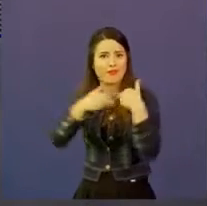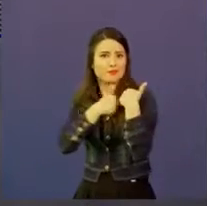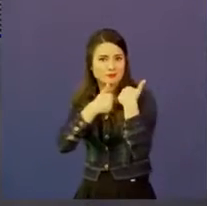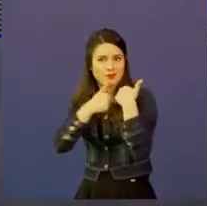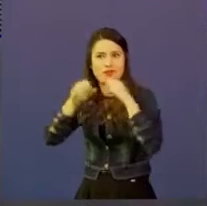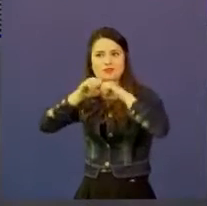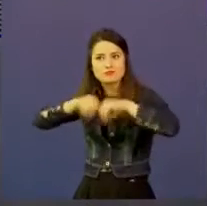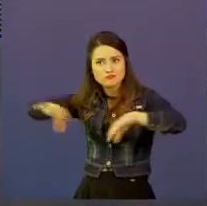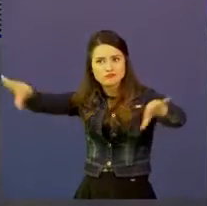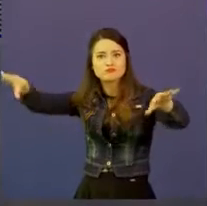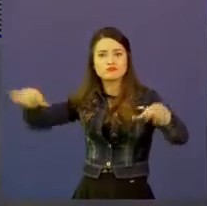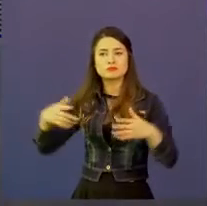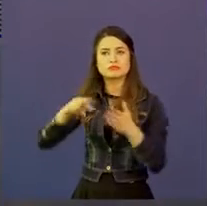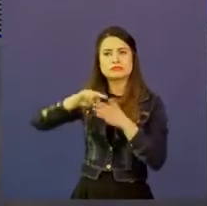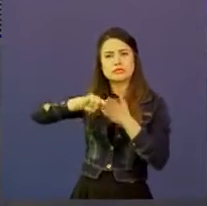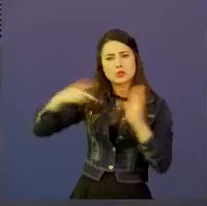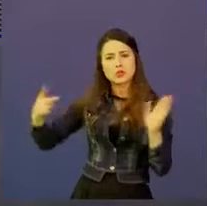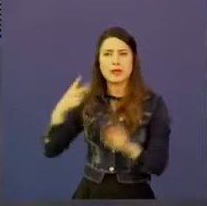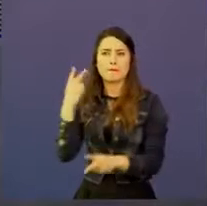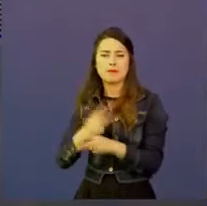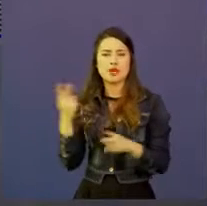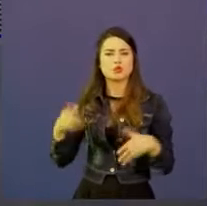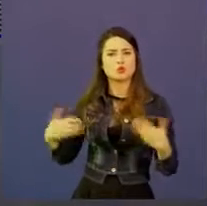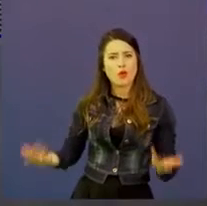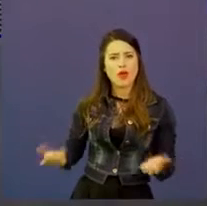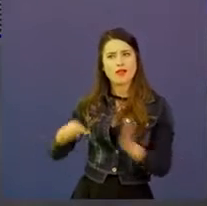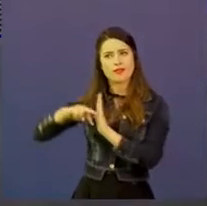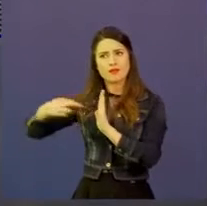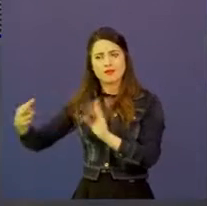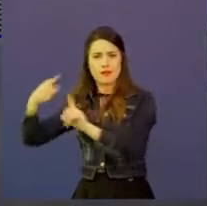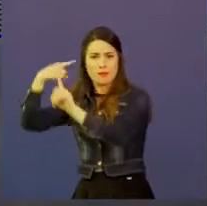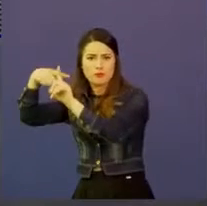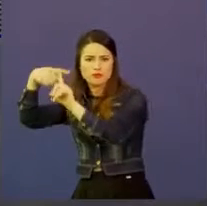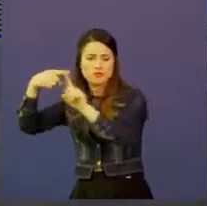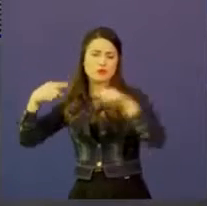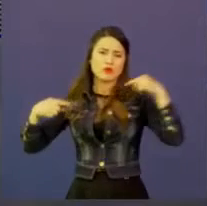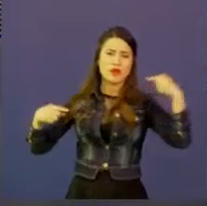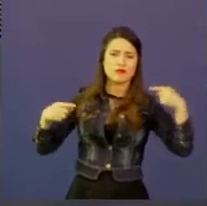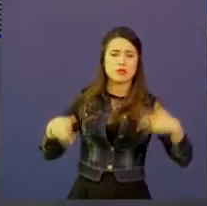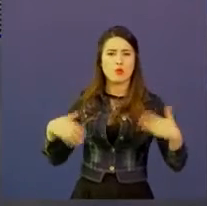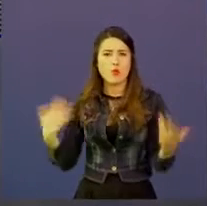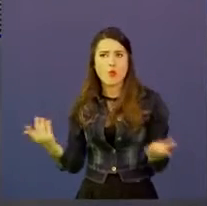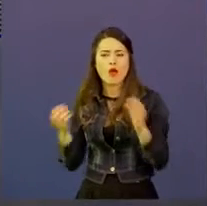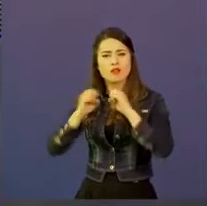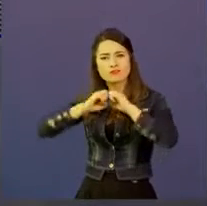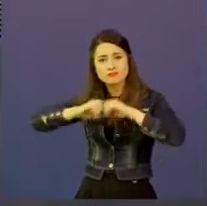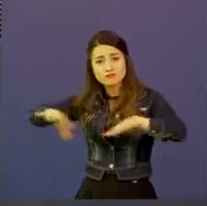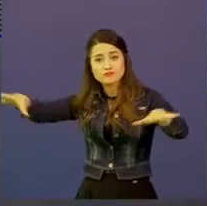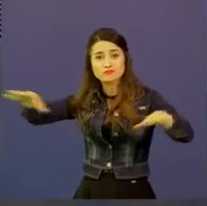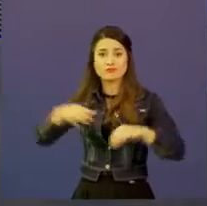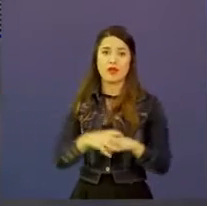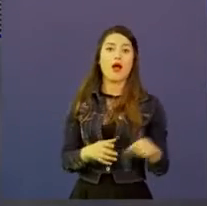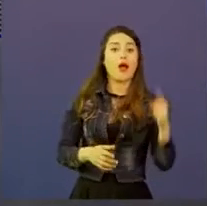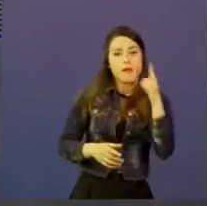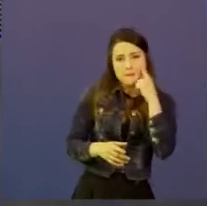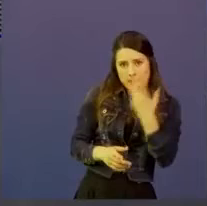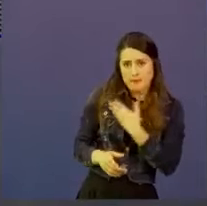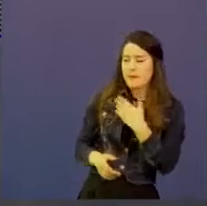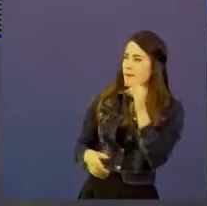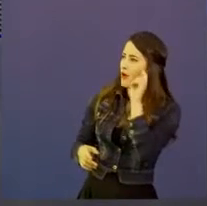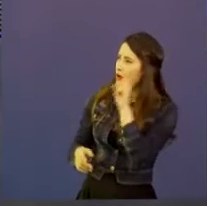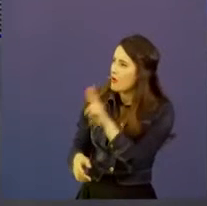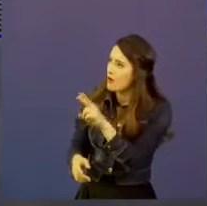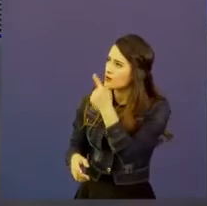responsabilidad nuestra como empresa, es parte de la responsabilidad de nosotros como padres de familia también enterarnos de lo que está pasando y saber